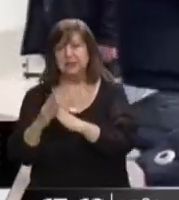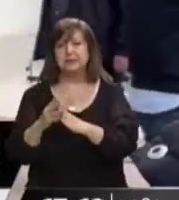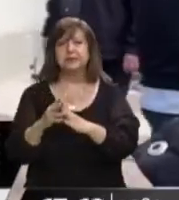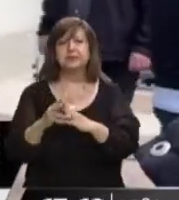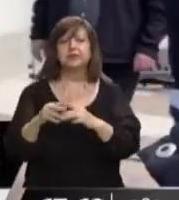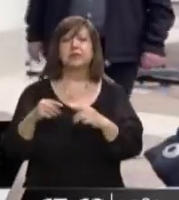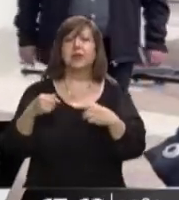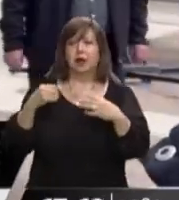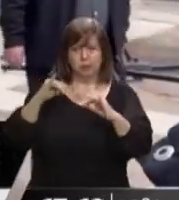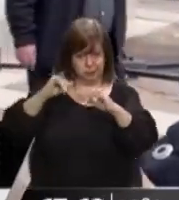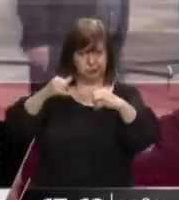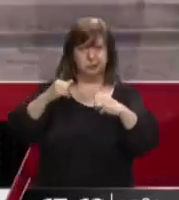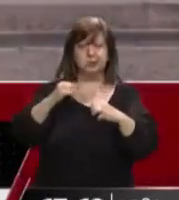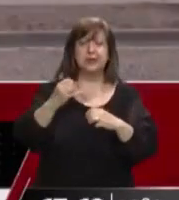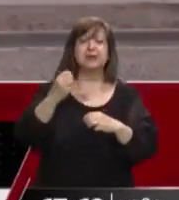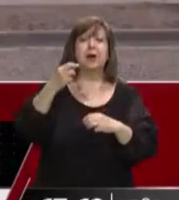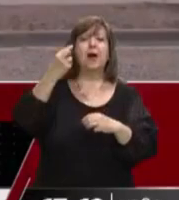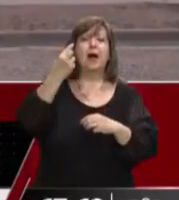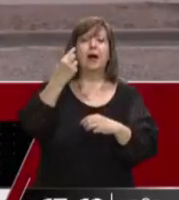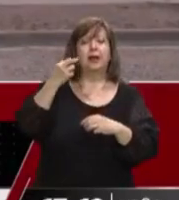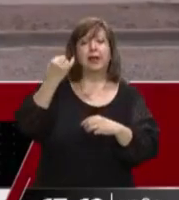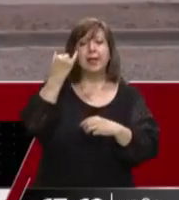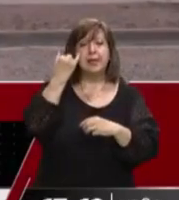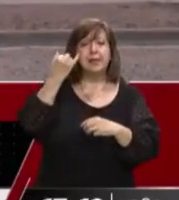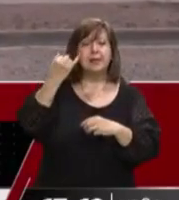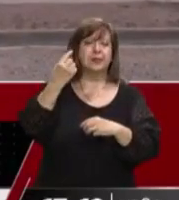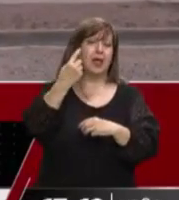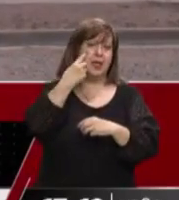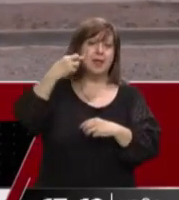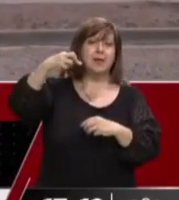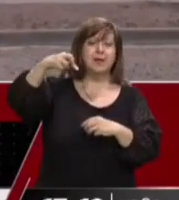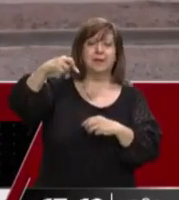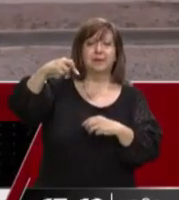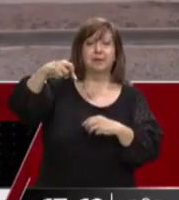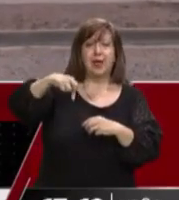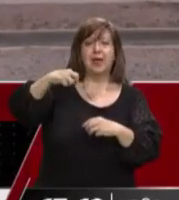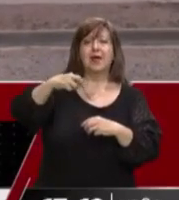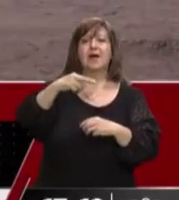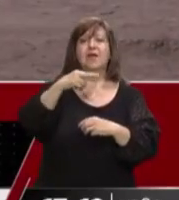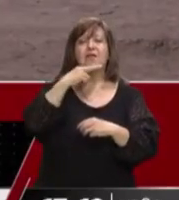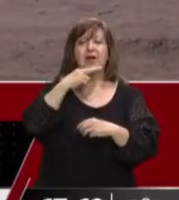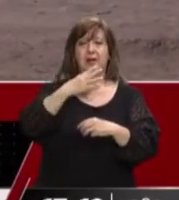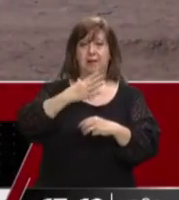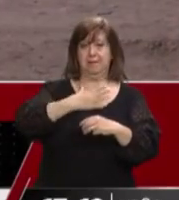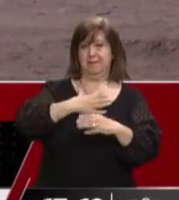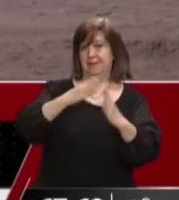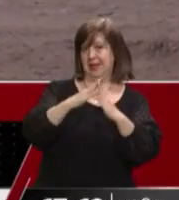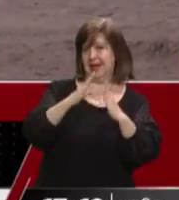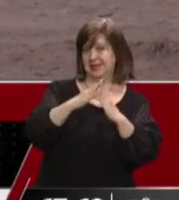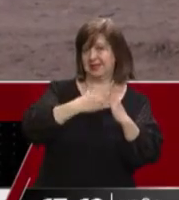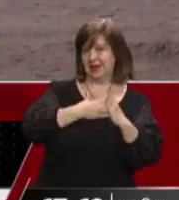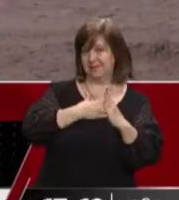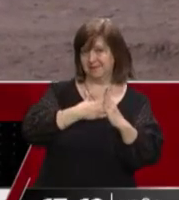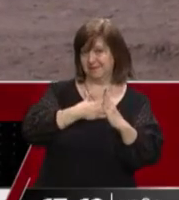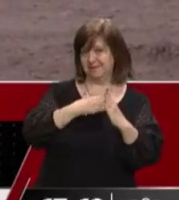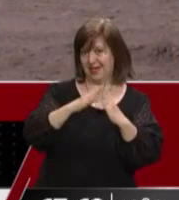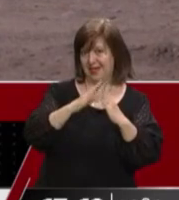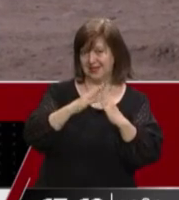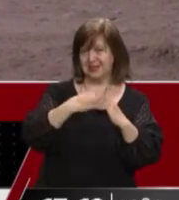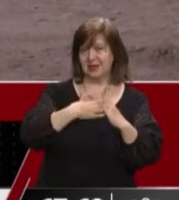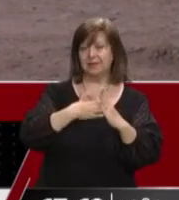Mi Casa. Si bien destacamos la importancia de estar entregando más de 30 viviendas aquí en el departamento de Godoy Cruz y de esta